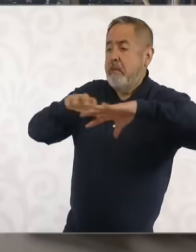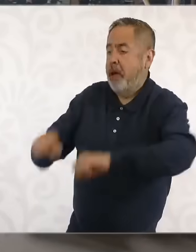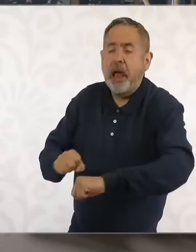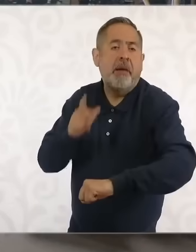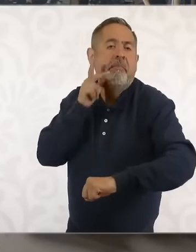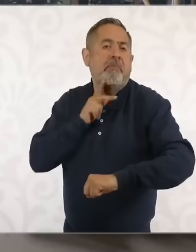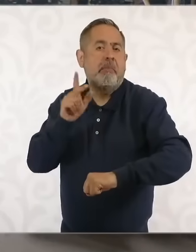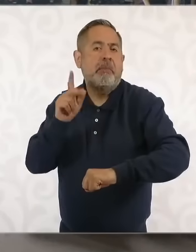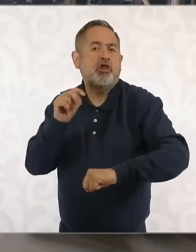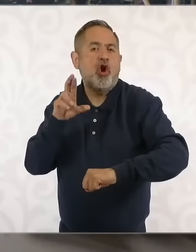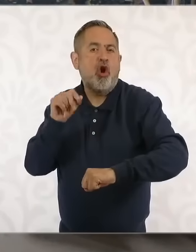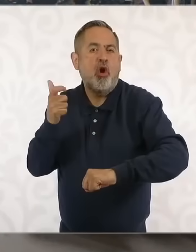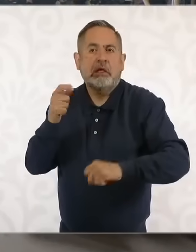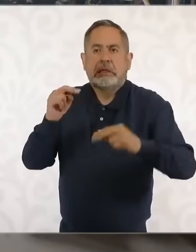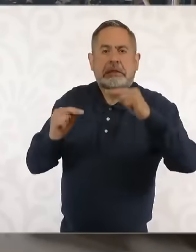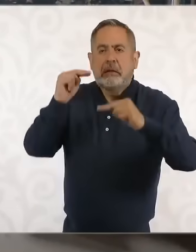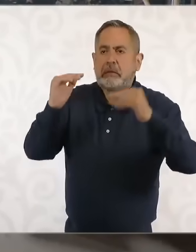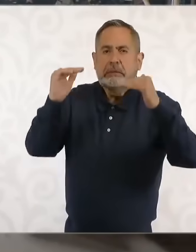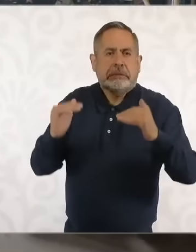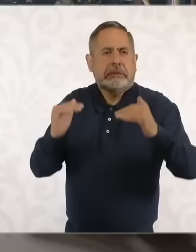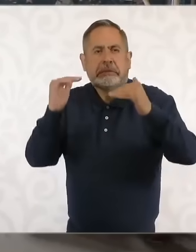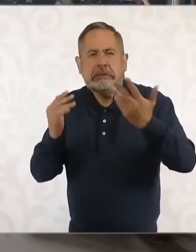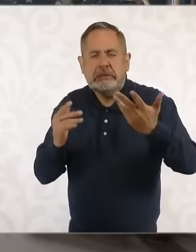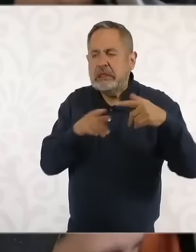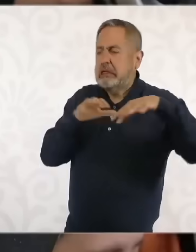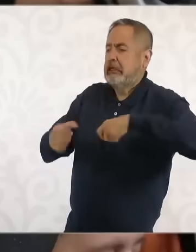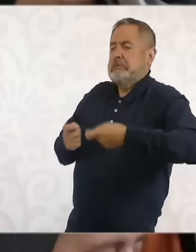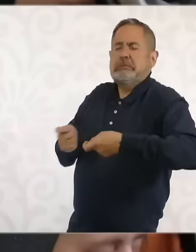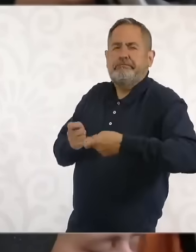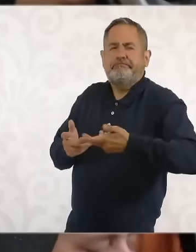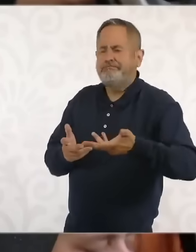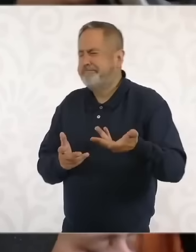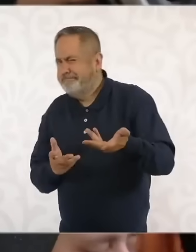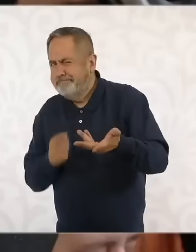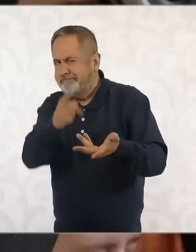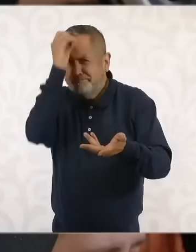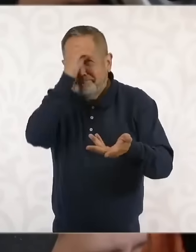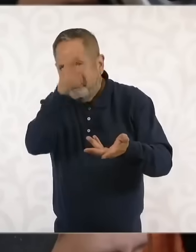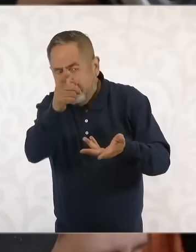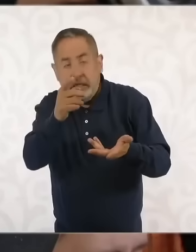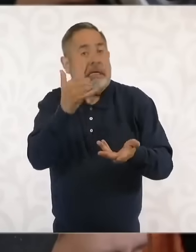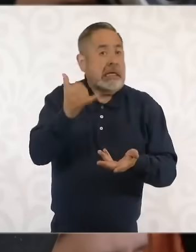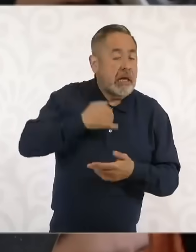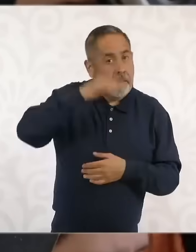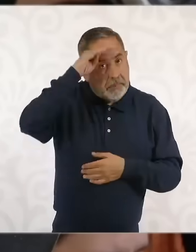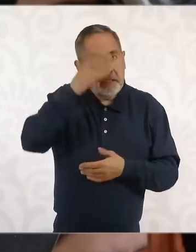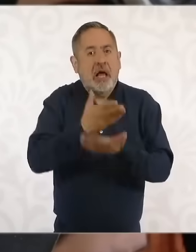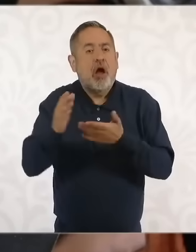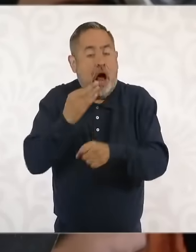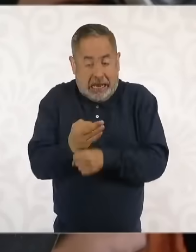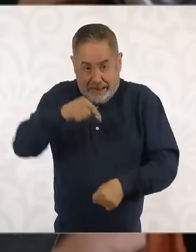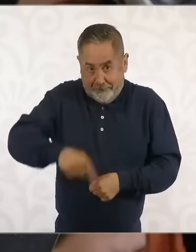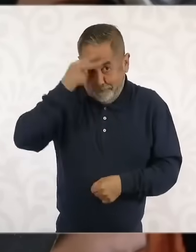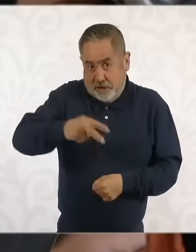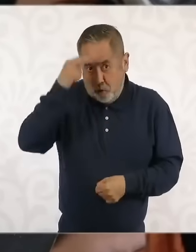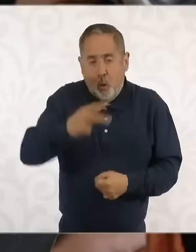precio del petróleo, presidenta. ¿Qué lectura le da y de qué manera, si están contemplando algún ajuste en el precio del barril del petróleo en